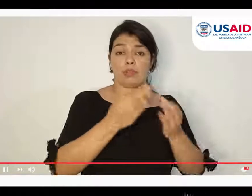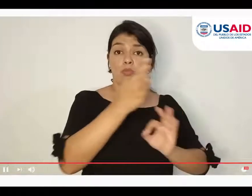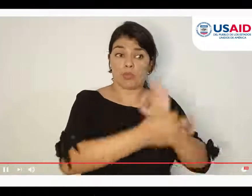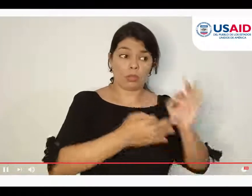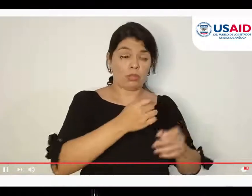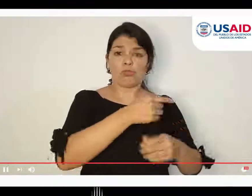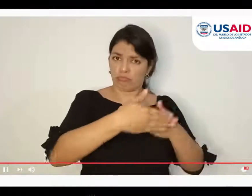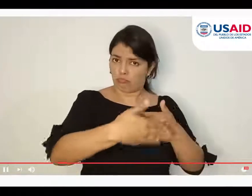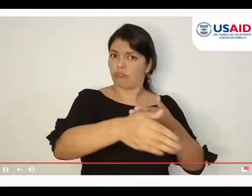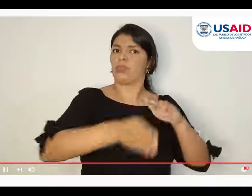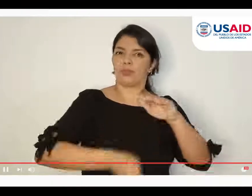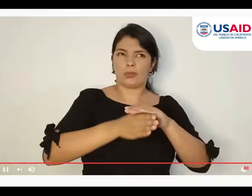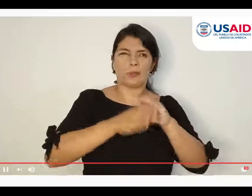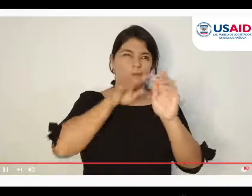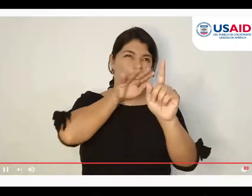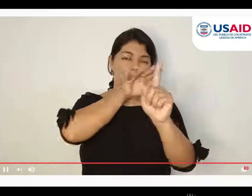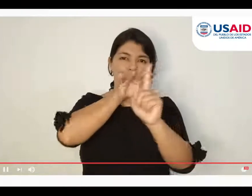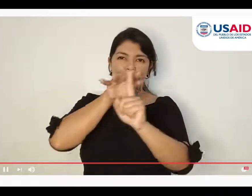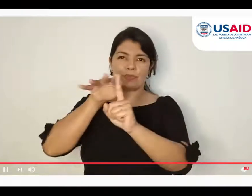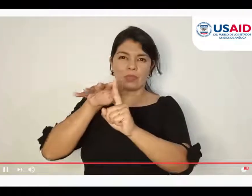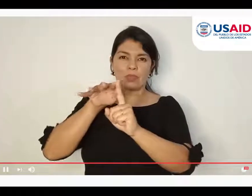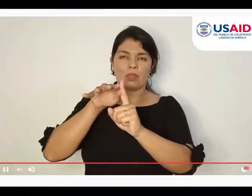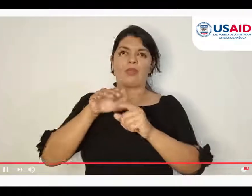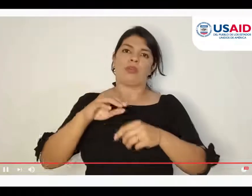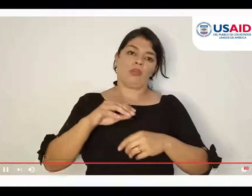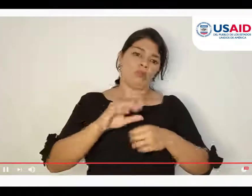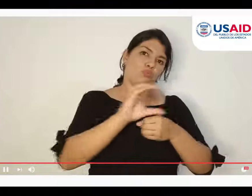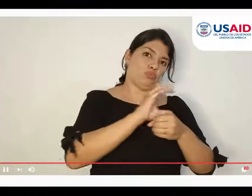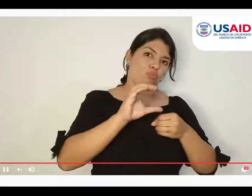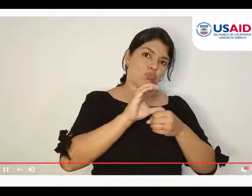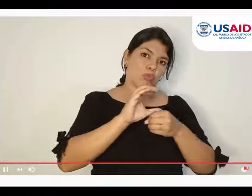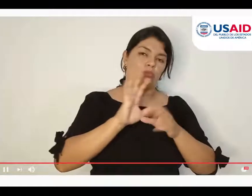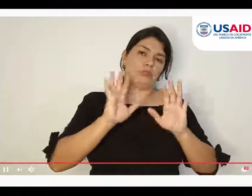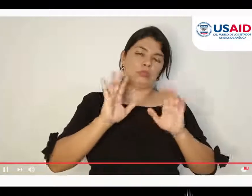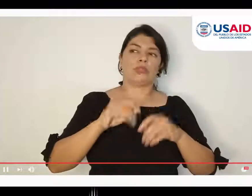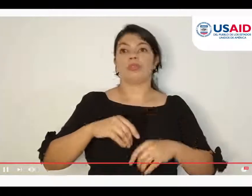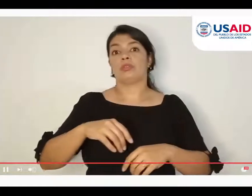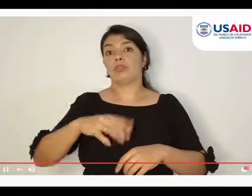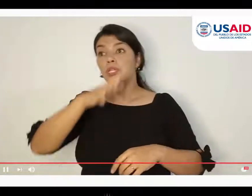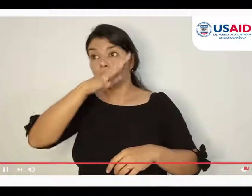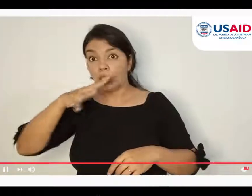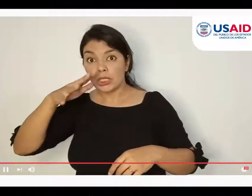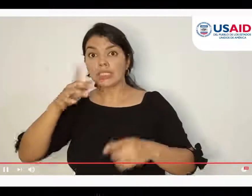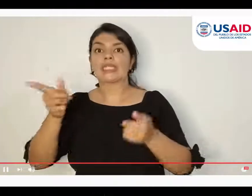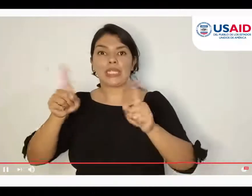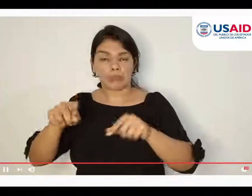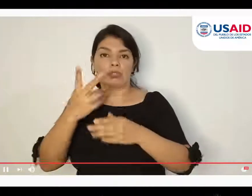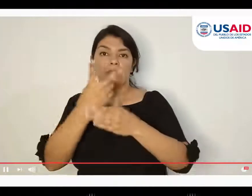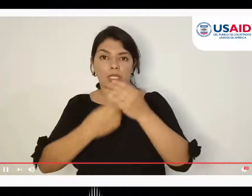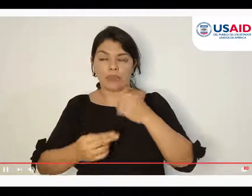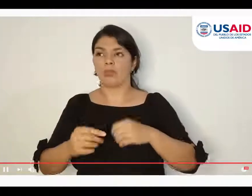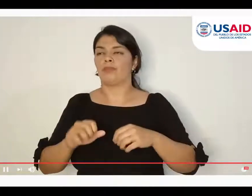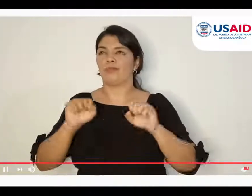van a poder seguir haciendo incidencia para que tanto en la parte urbana y la parte rural de Colombia pueda ser un tema